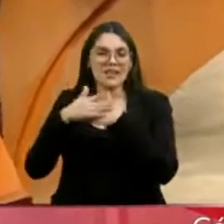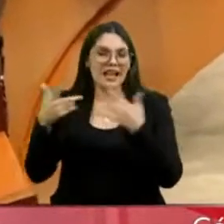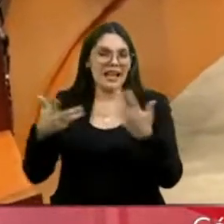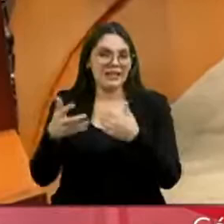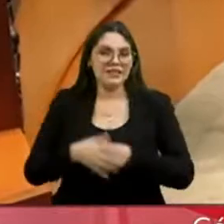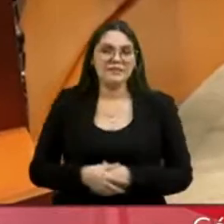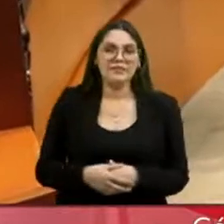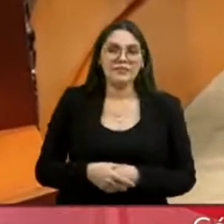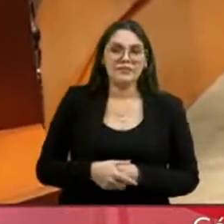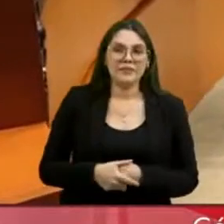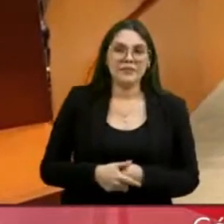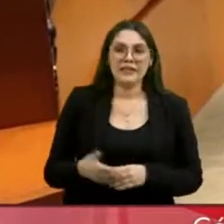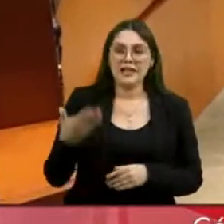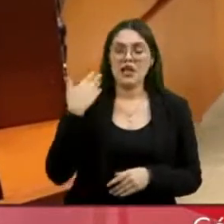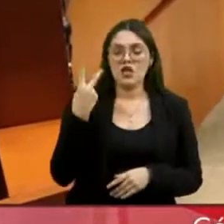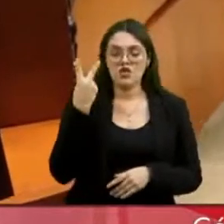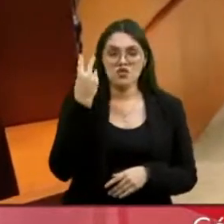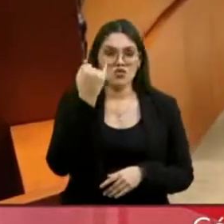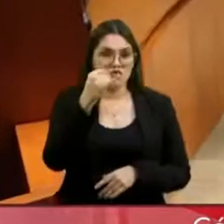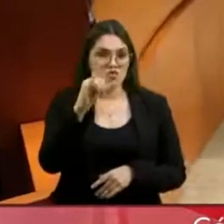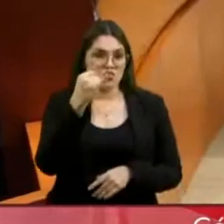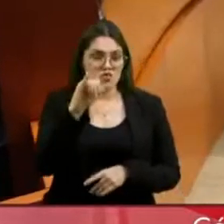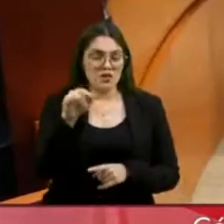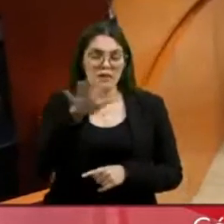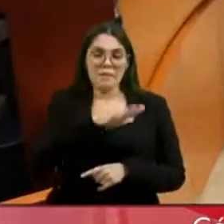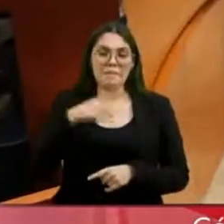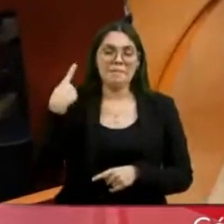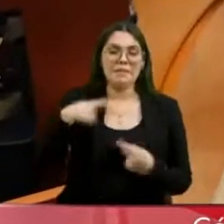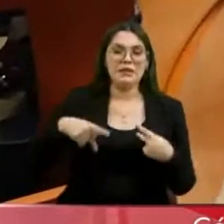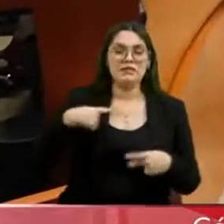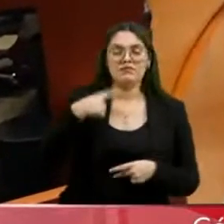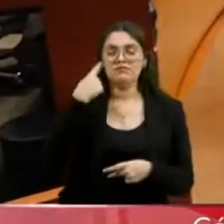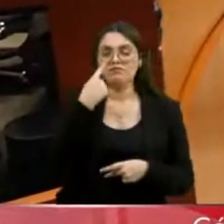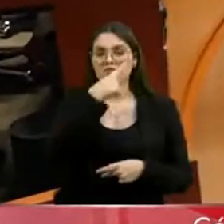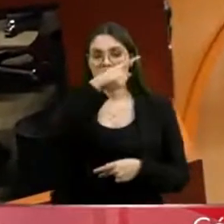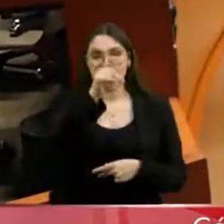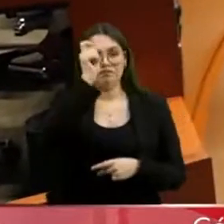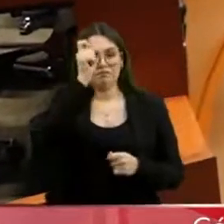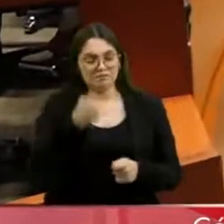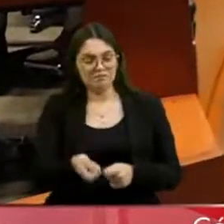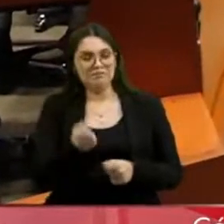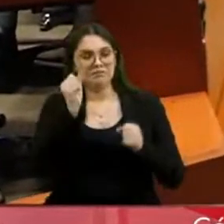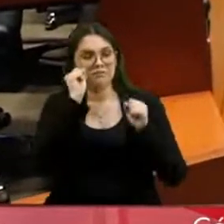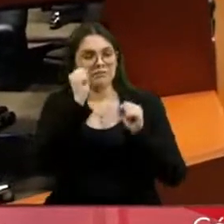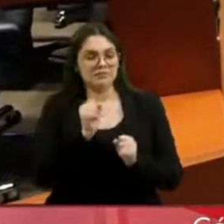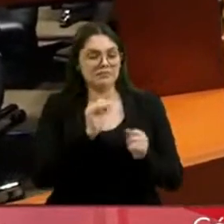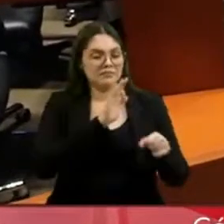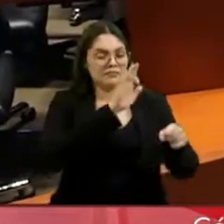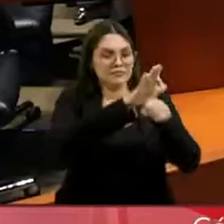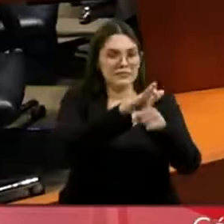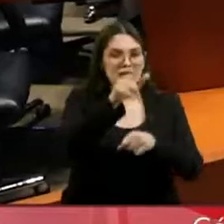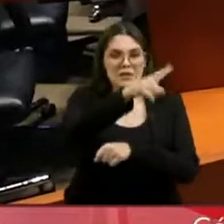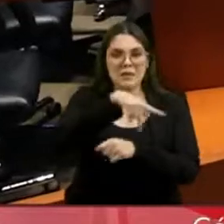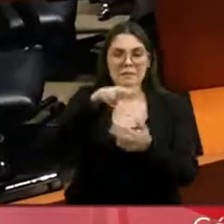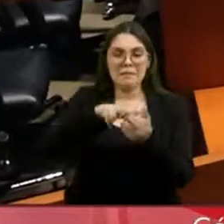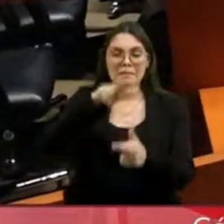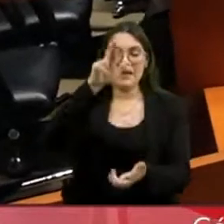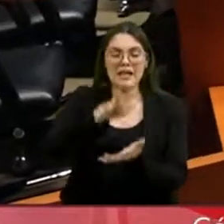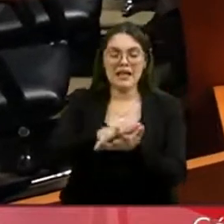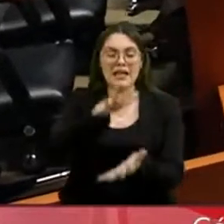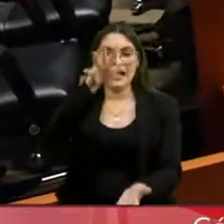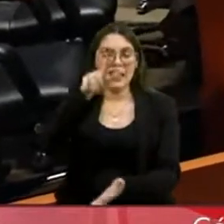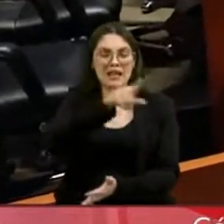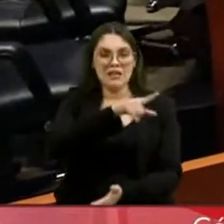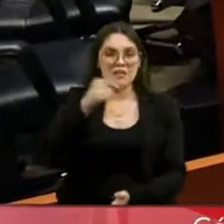junio, primero, el pueblo de México nos dio la mayoría calificada, para sorpresa de la oposición que no